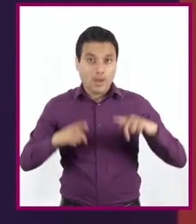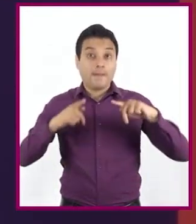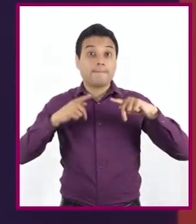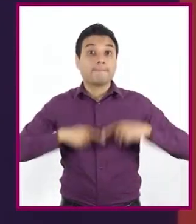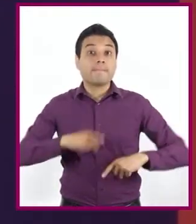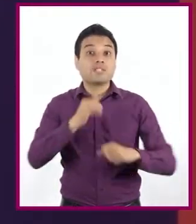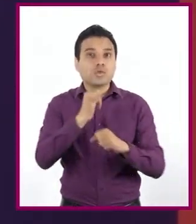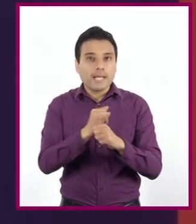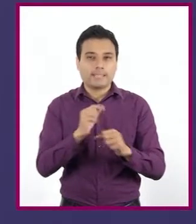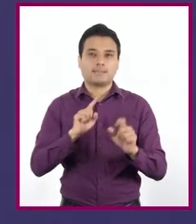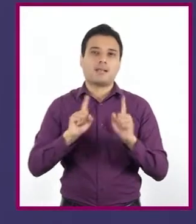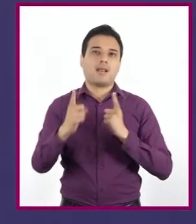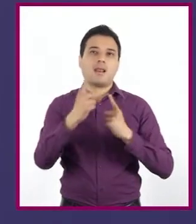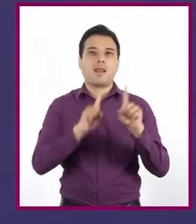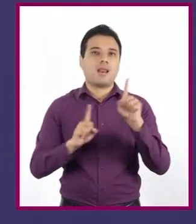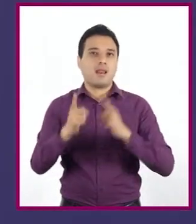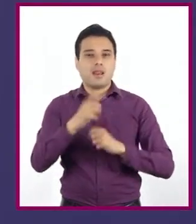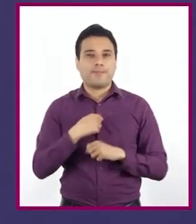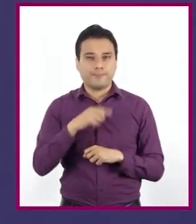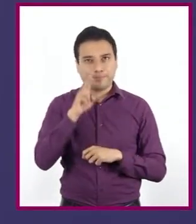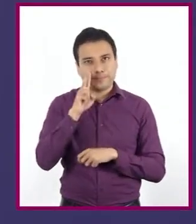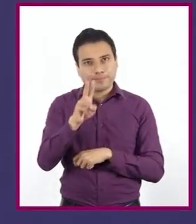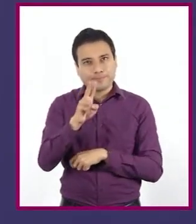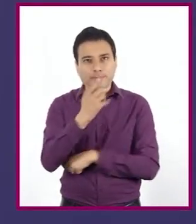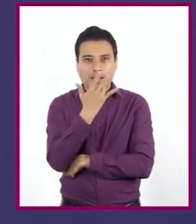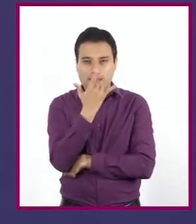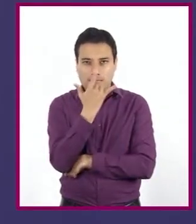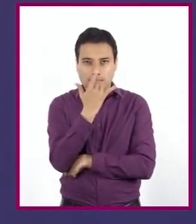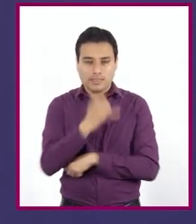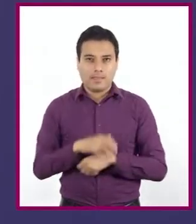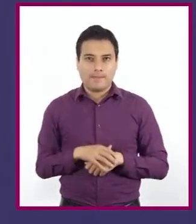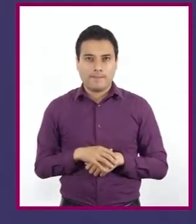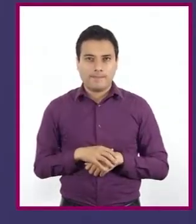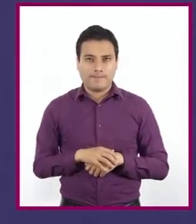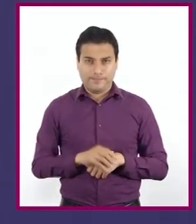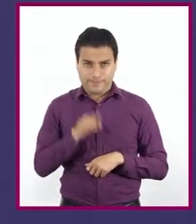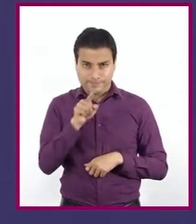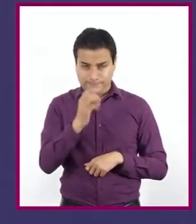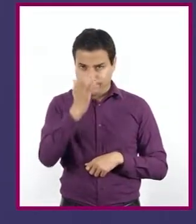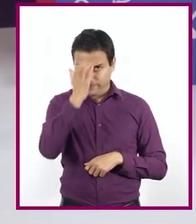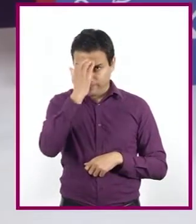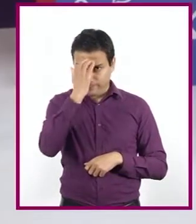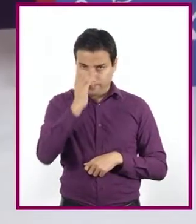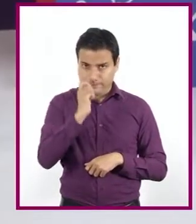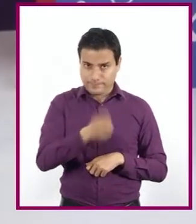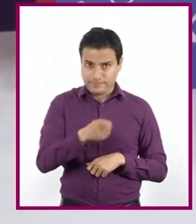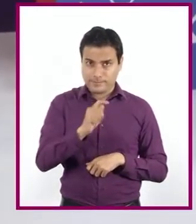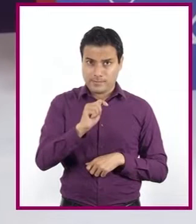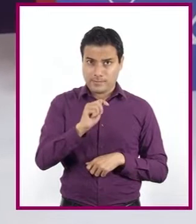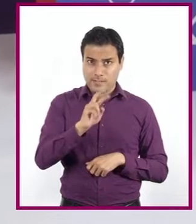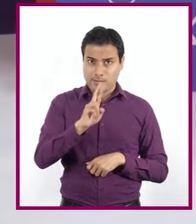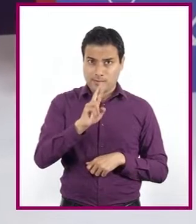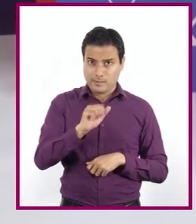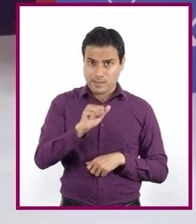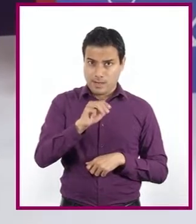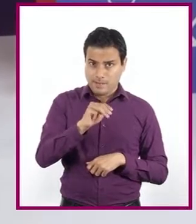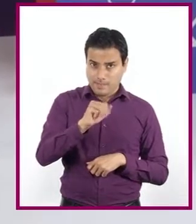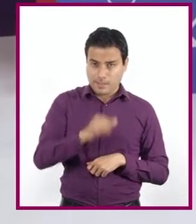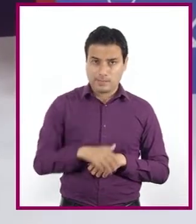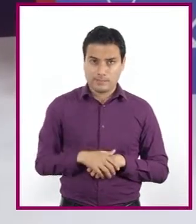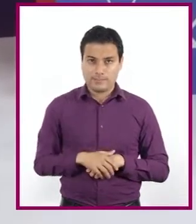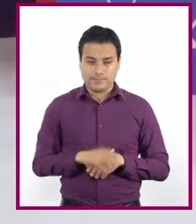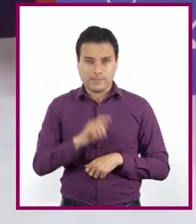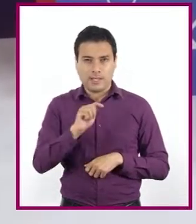muestran la historia. ¿Alguno de ustedes recuerda qué es la trama? Según sé, la trama